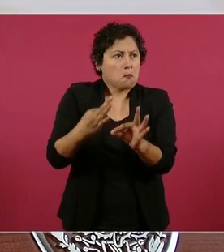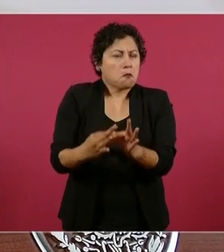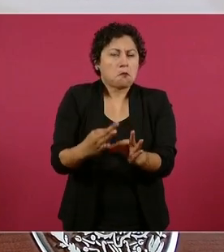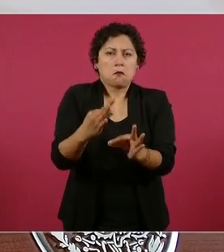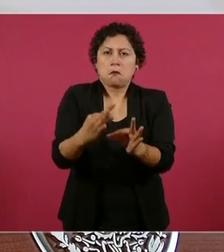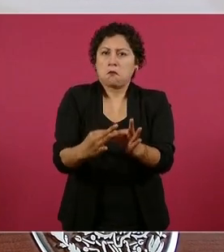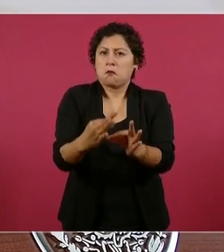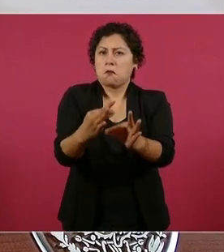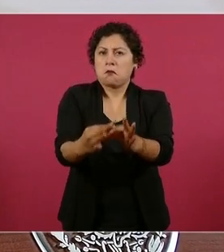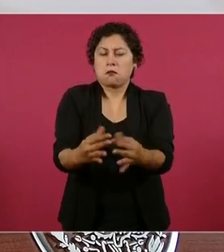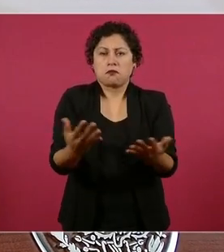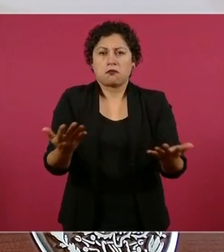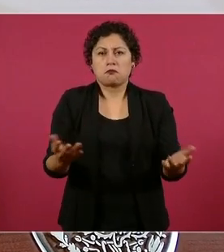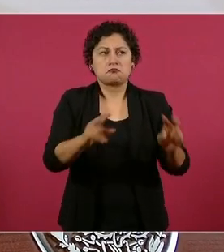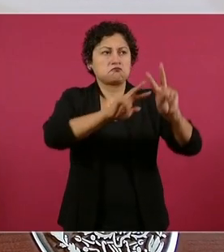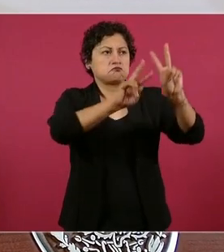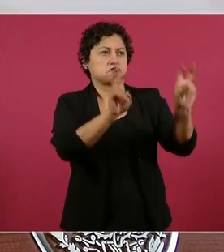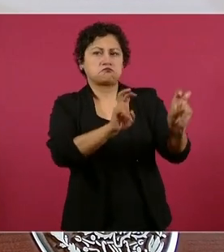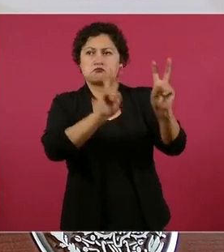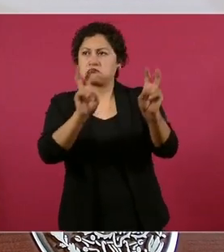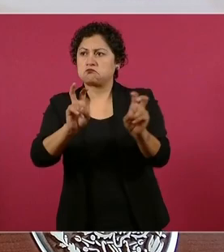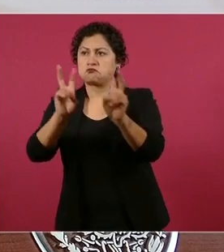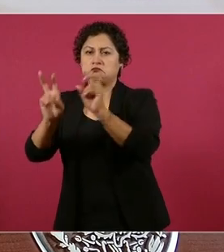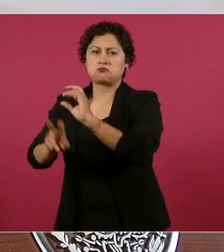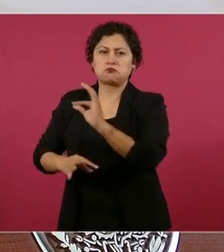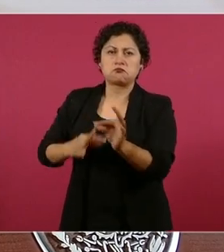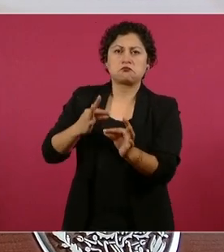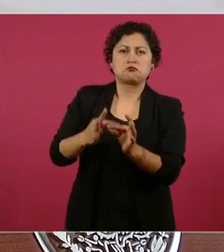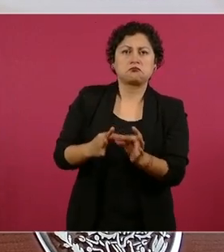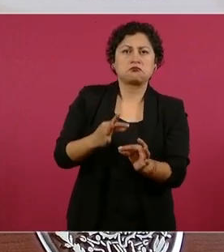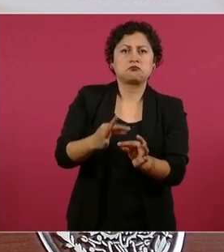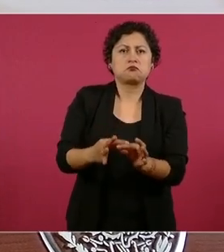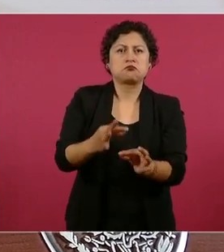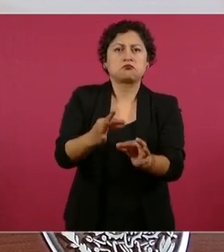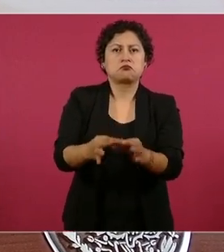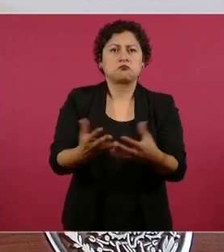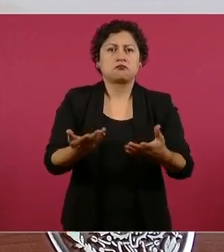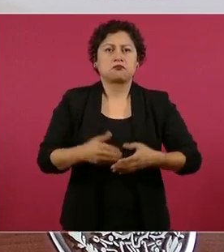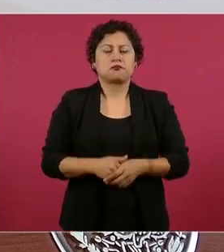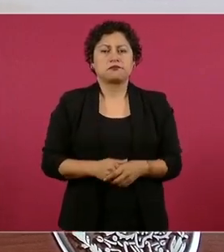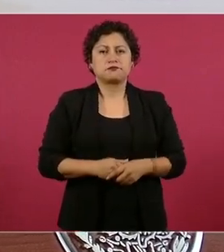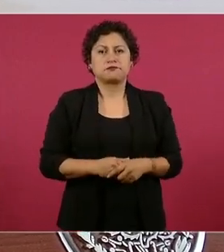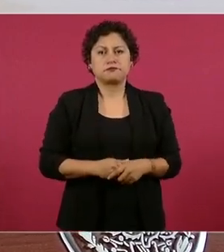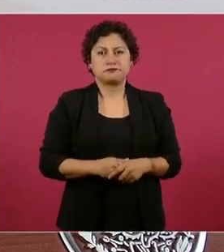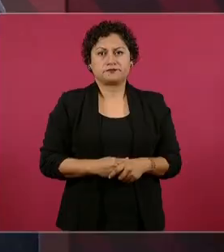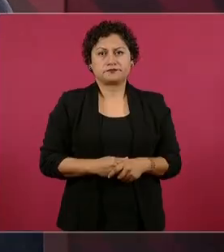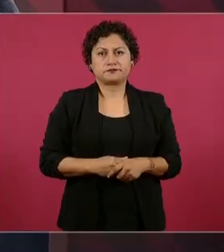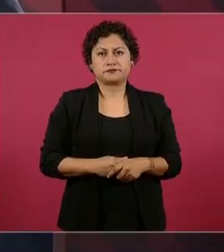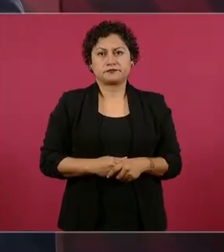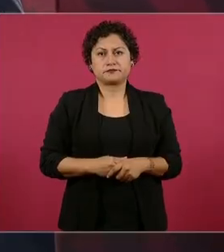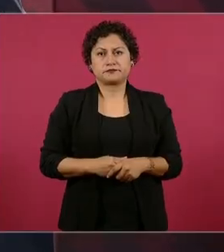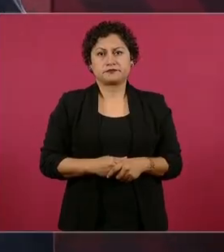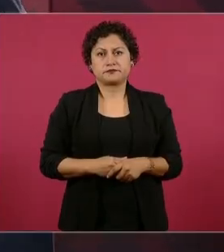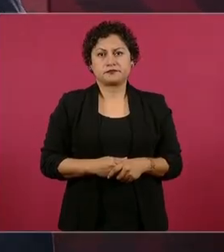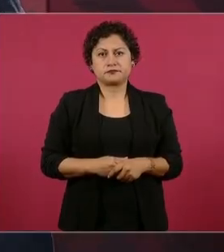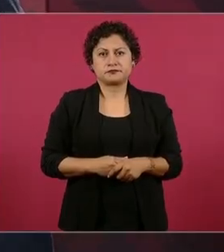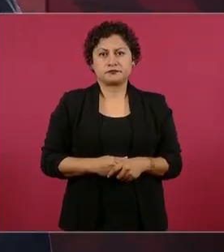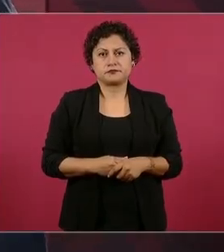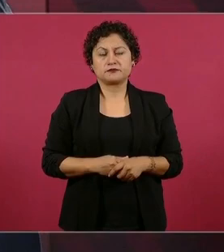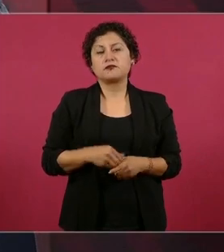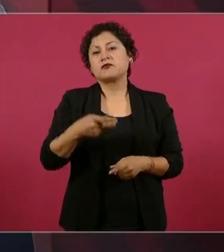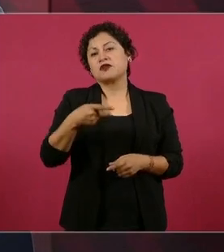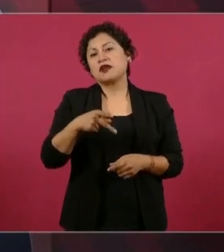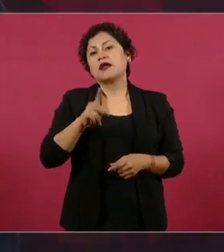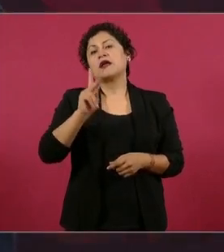En general, nada más que no vamos